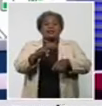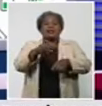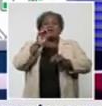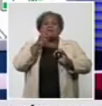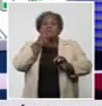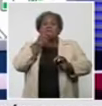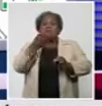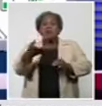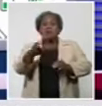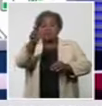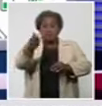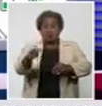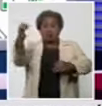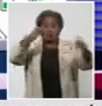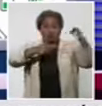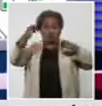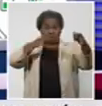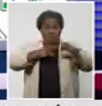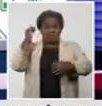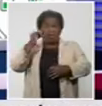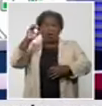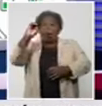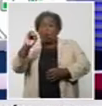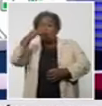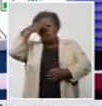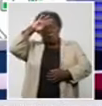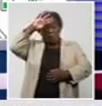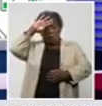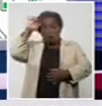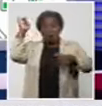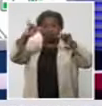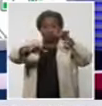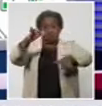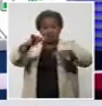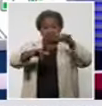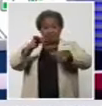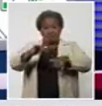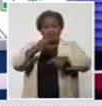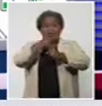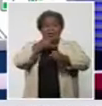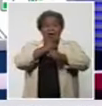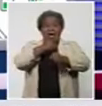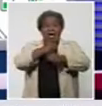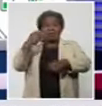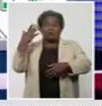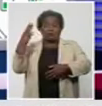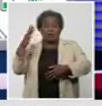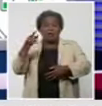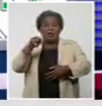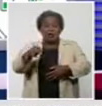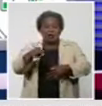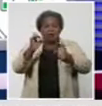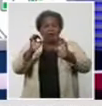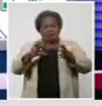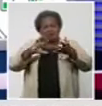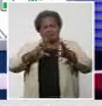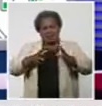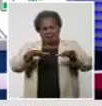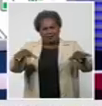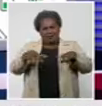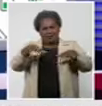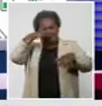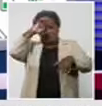viajeros internacionales o en los cubanos que regresan desde el exterior, pues sea una realidad muy compleja en nuestro país. Justamente con el